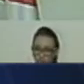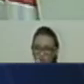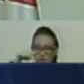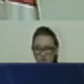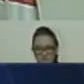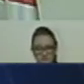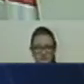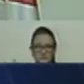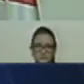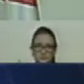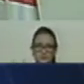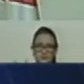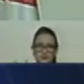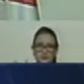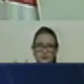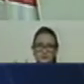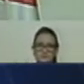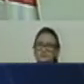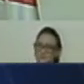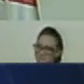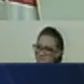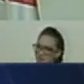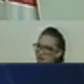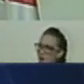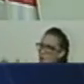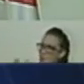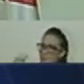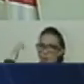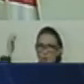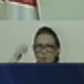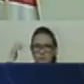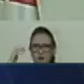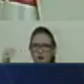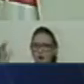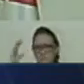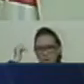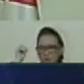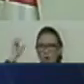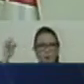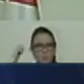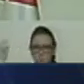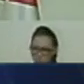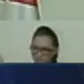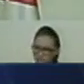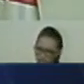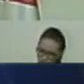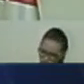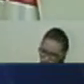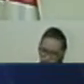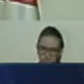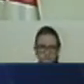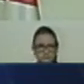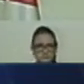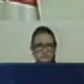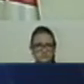país, que venga la Unión Europea, todos los embajadores europeos y vean. Aquí tenemos 10 veces